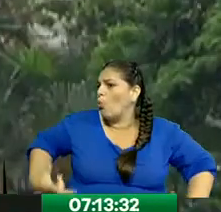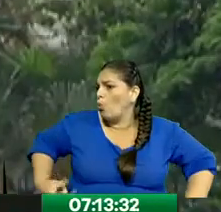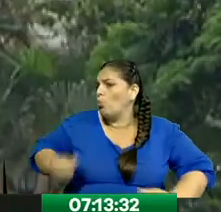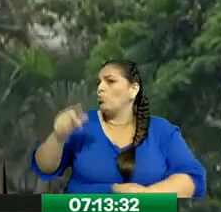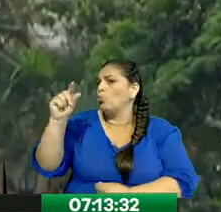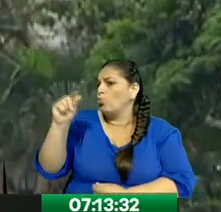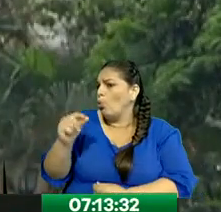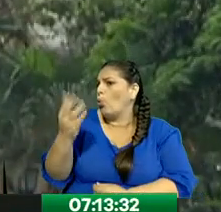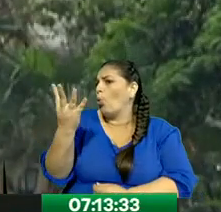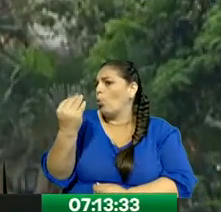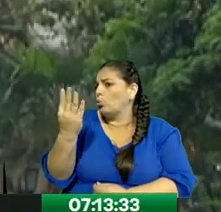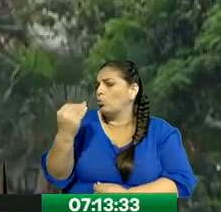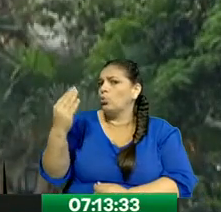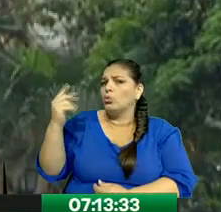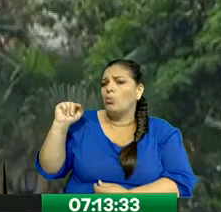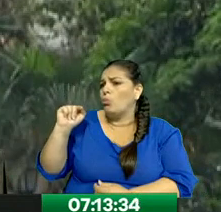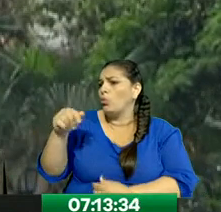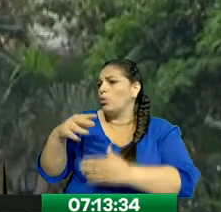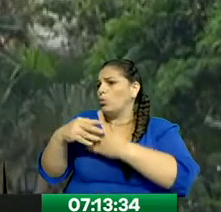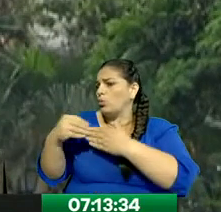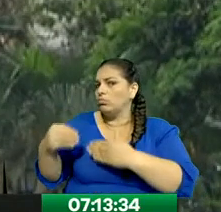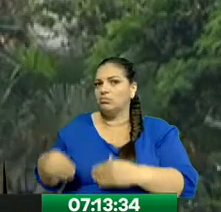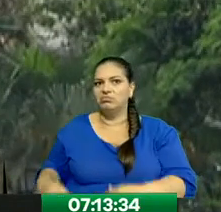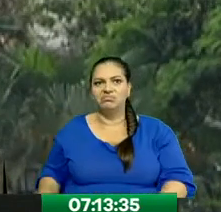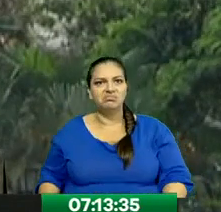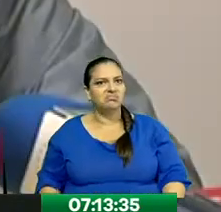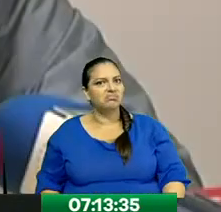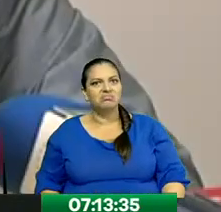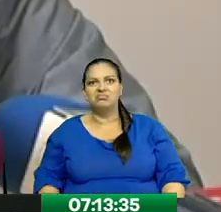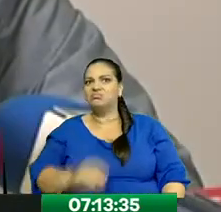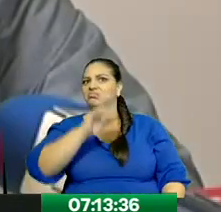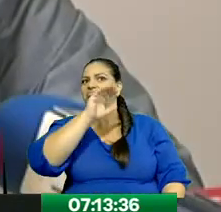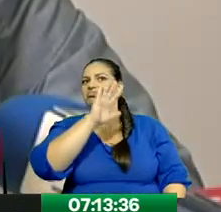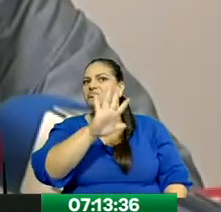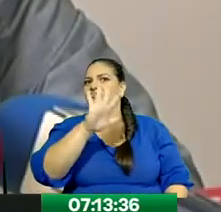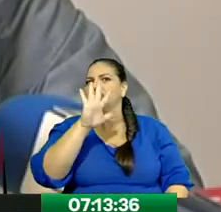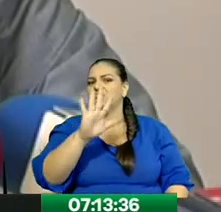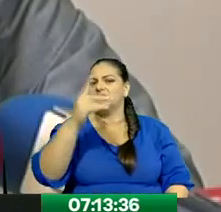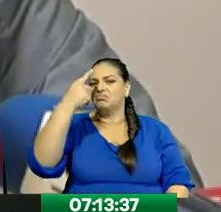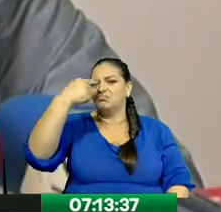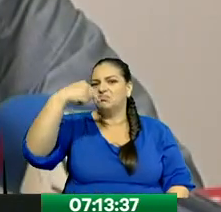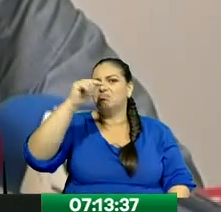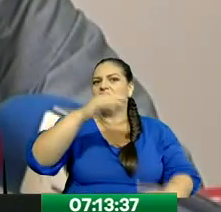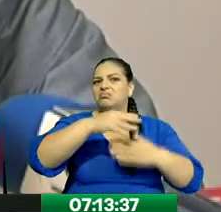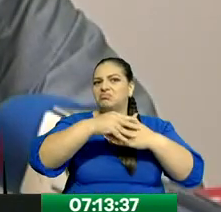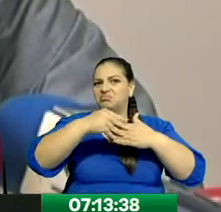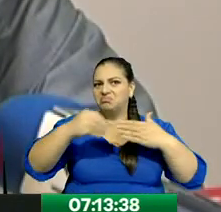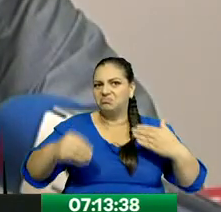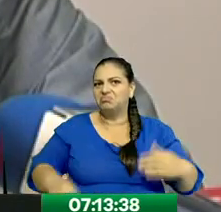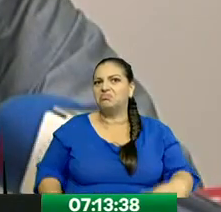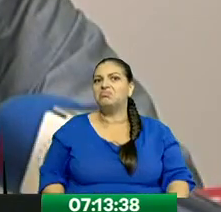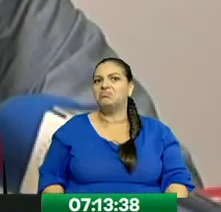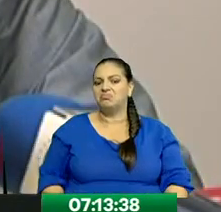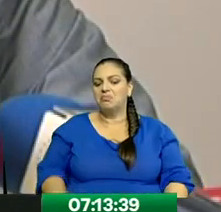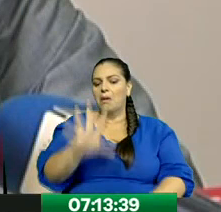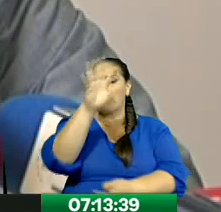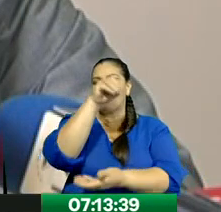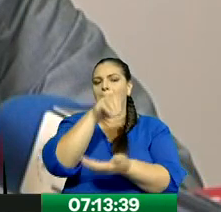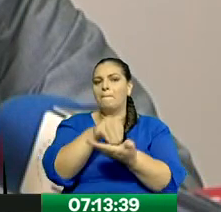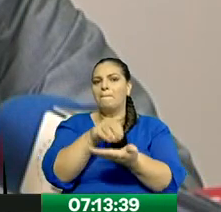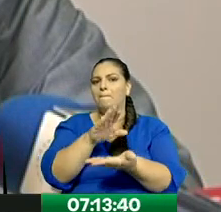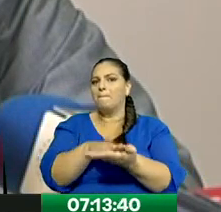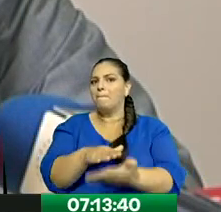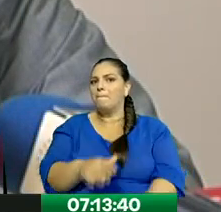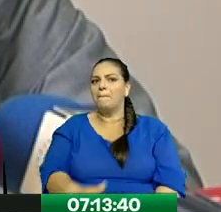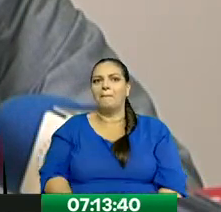ascendería a los 55 millones de dólares. Y las responsabilidades están en todos los funcionarios que han